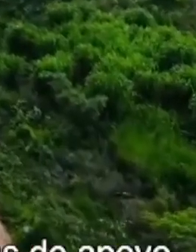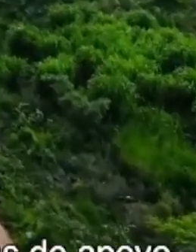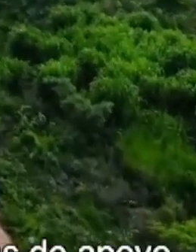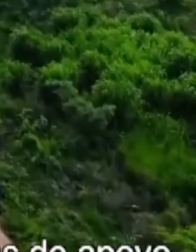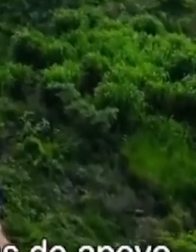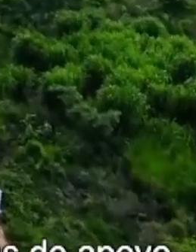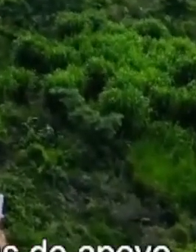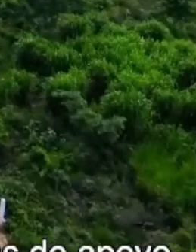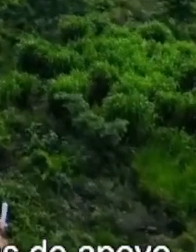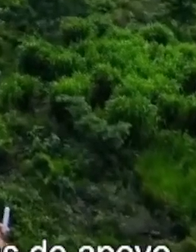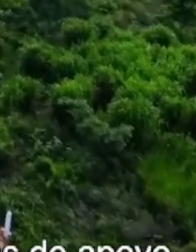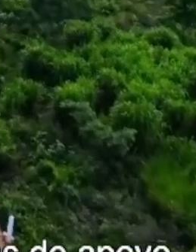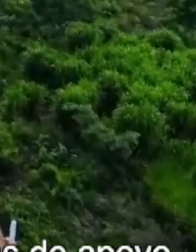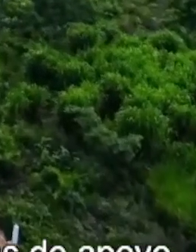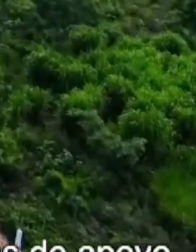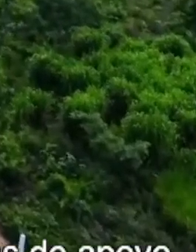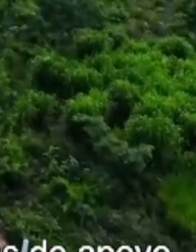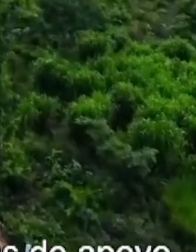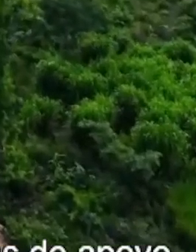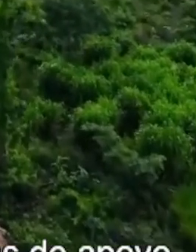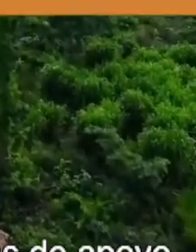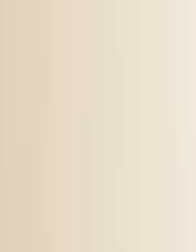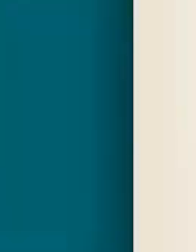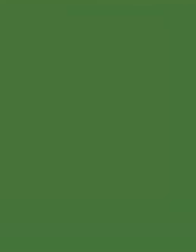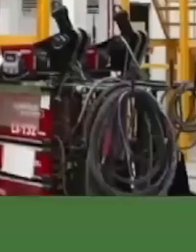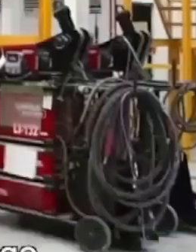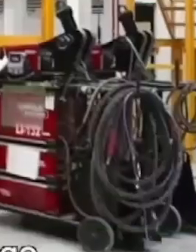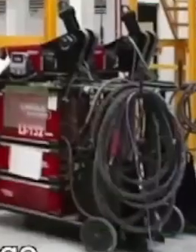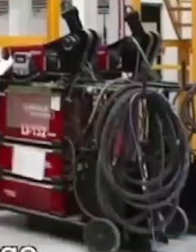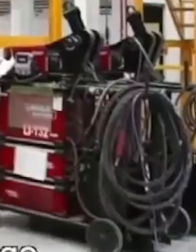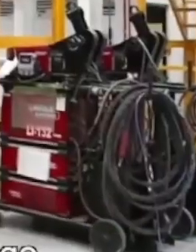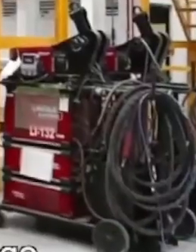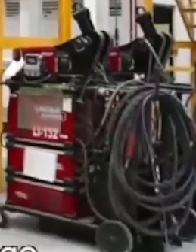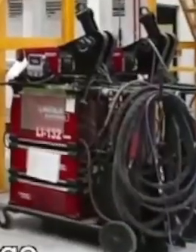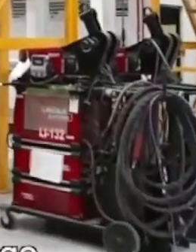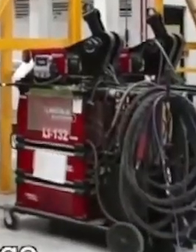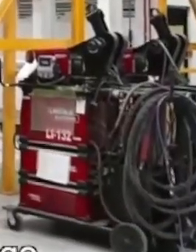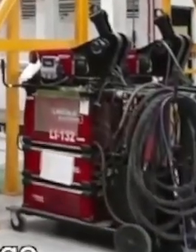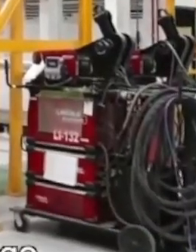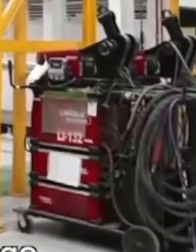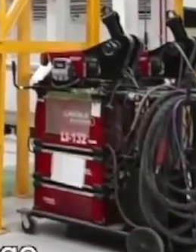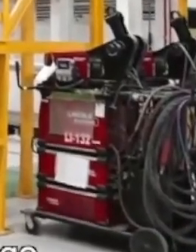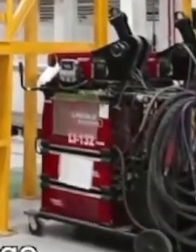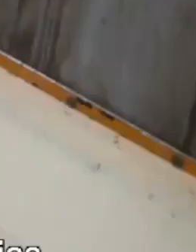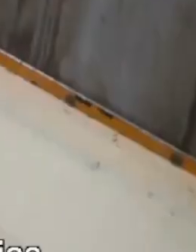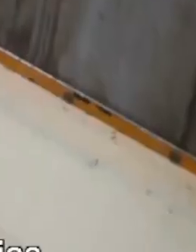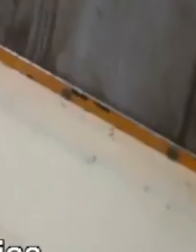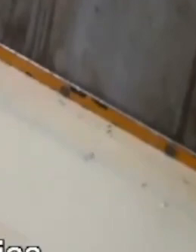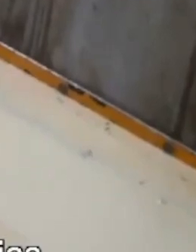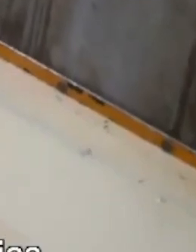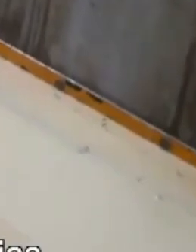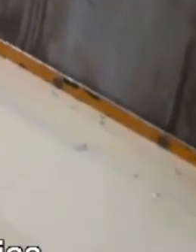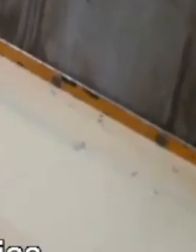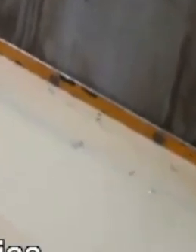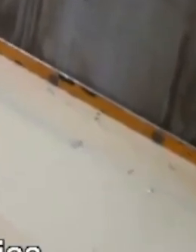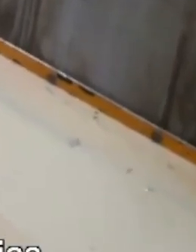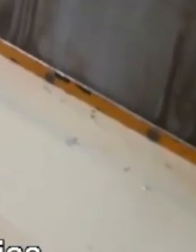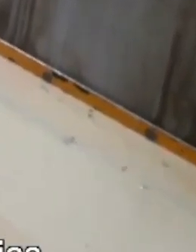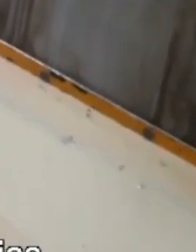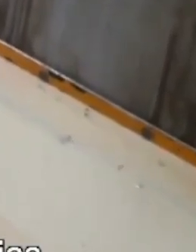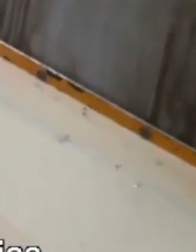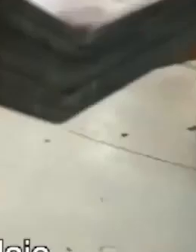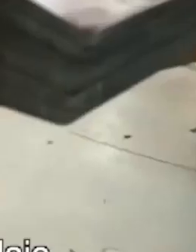se utilizan 4.000 máquinas de apoyo. En la planta de Ciudad Sahagún, Hidalgo, avanza la producción de